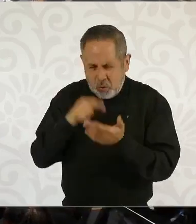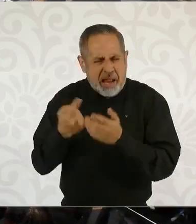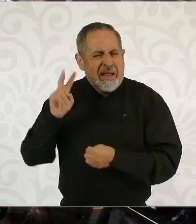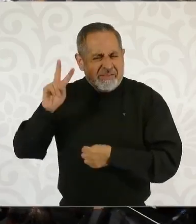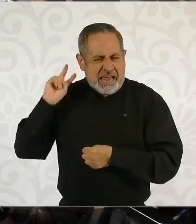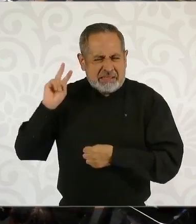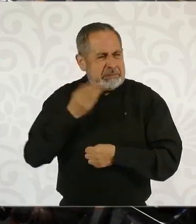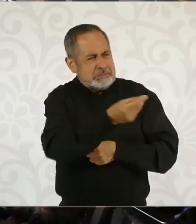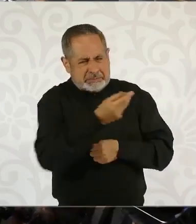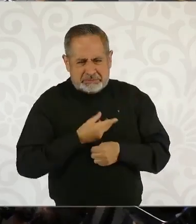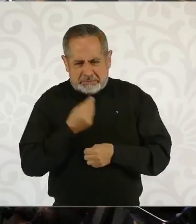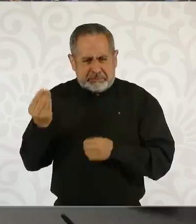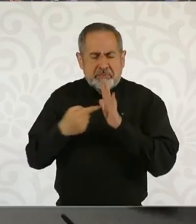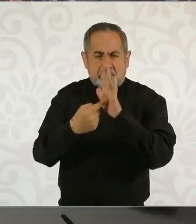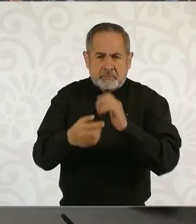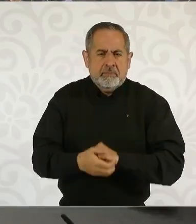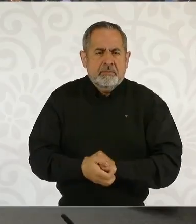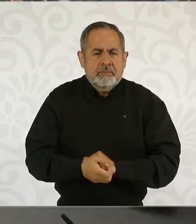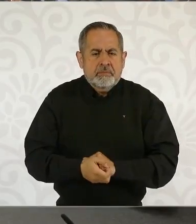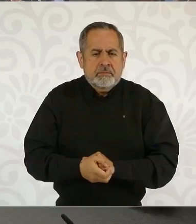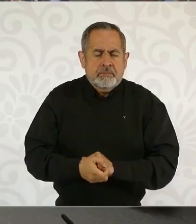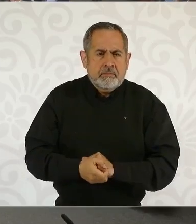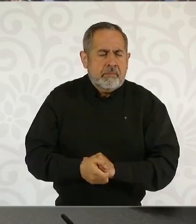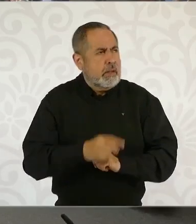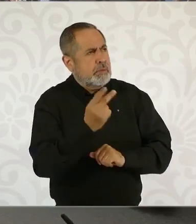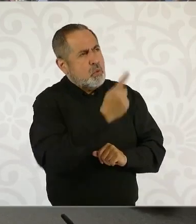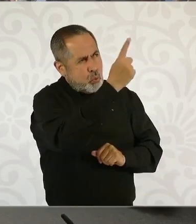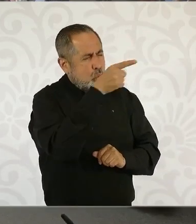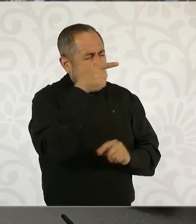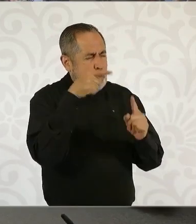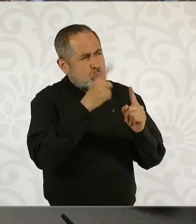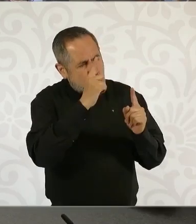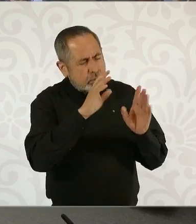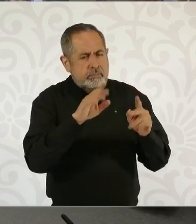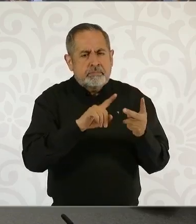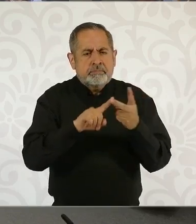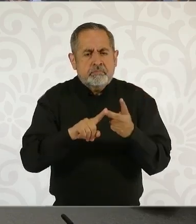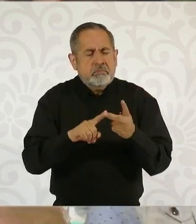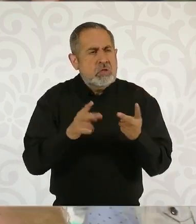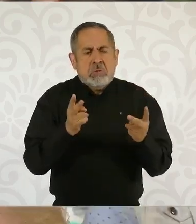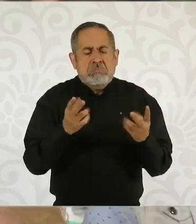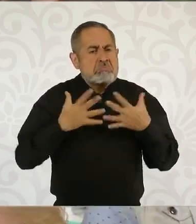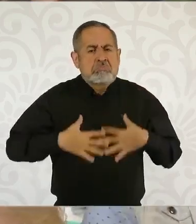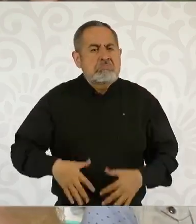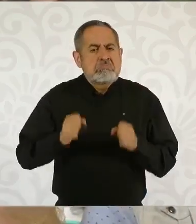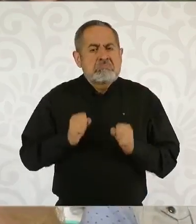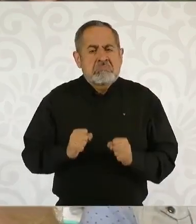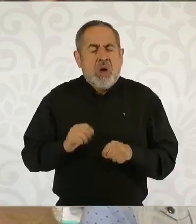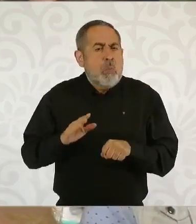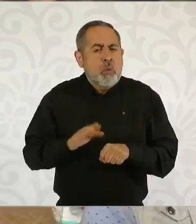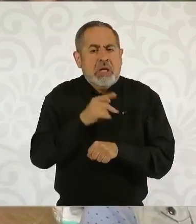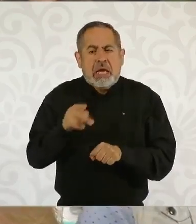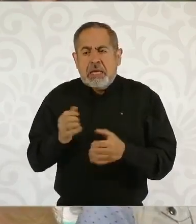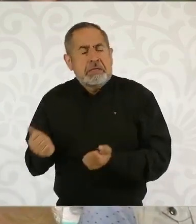por ahí. Bueno, ese es un tema. Nunca entendimos por qué no se les envió